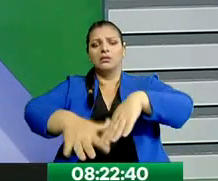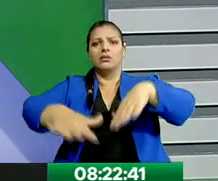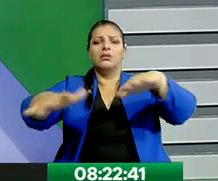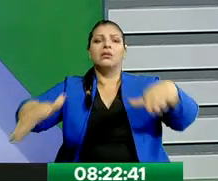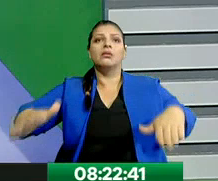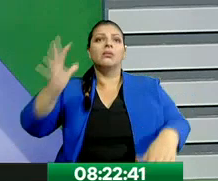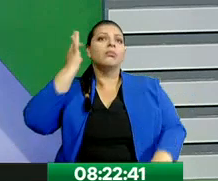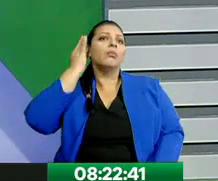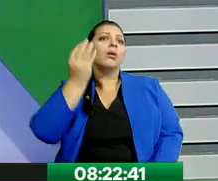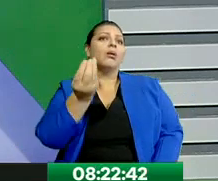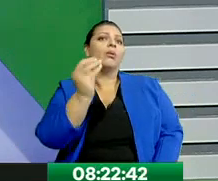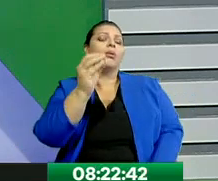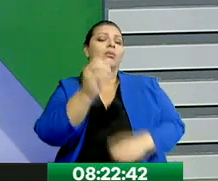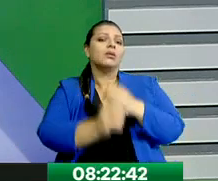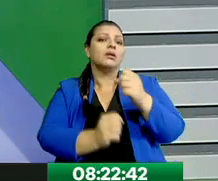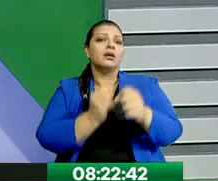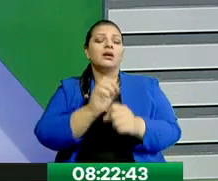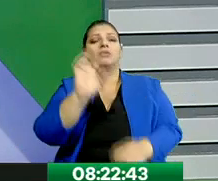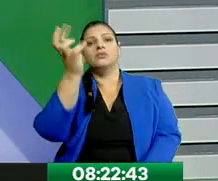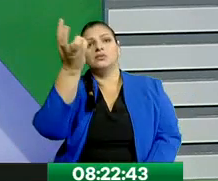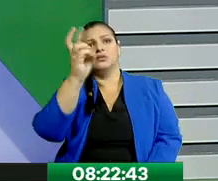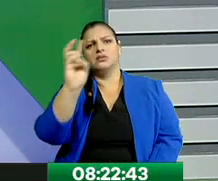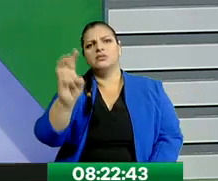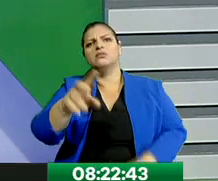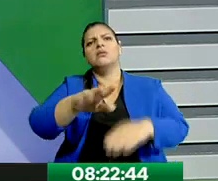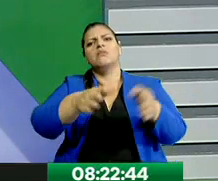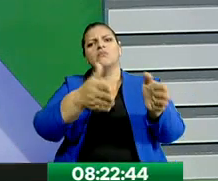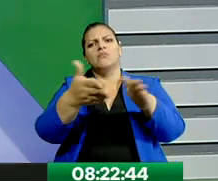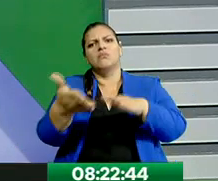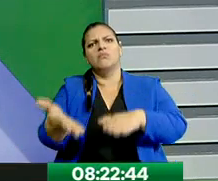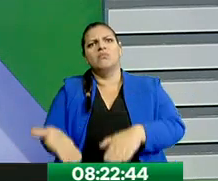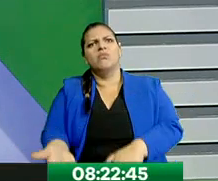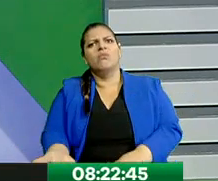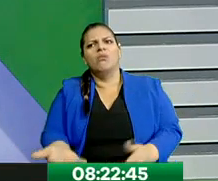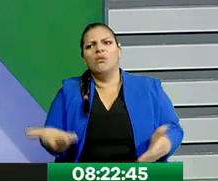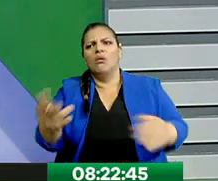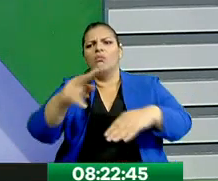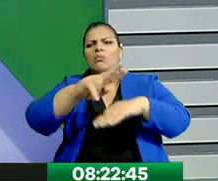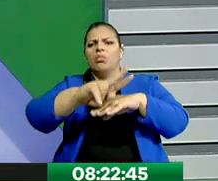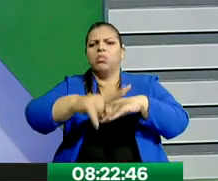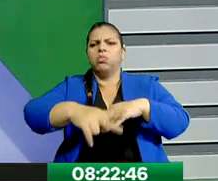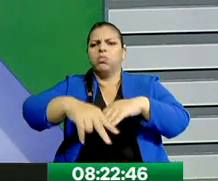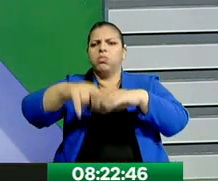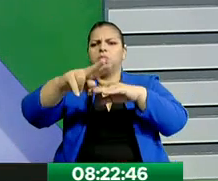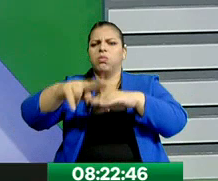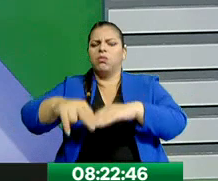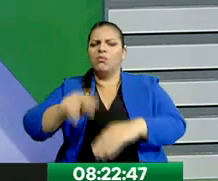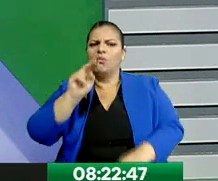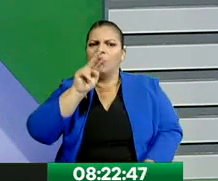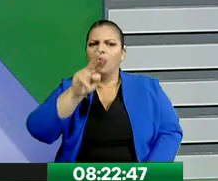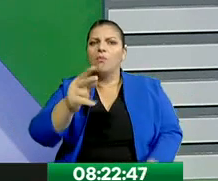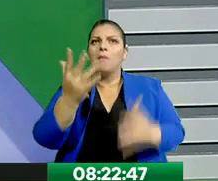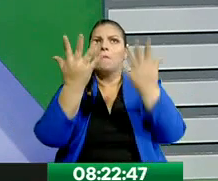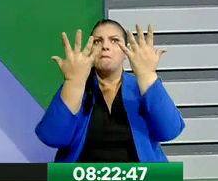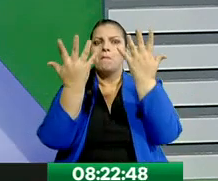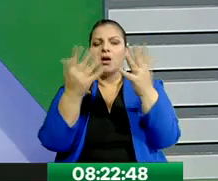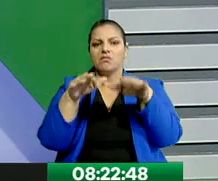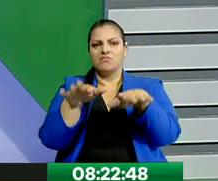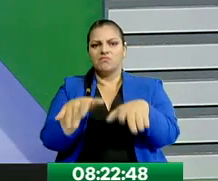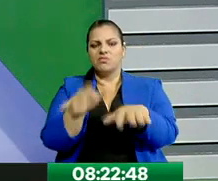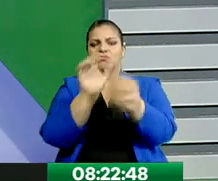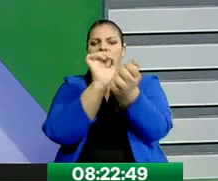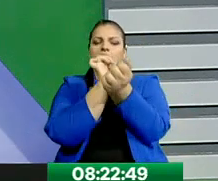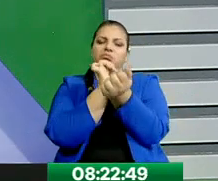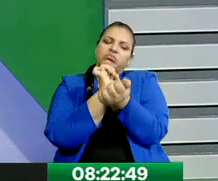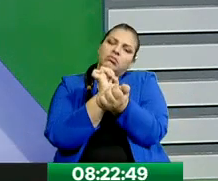un río del cantón Yaguachi en la provincia del Guayas. El cadáver estaba atado de pies y manos y con una funda en la cabeza. La Policía